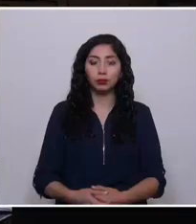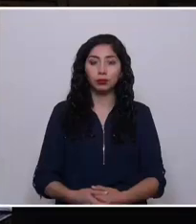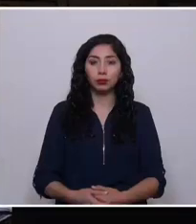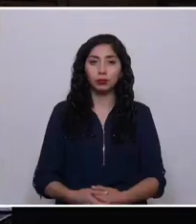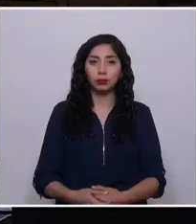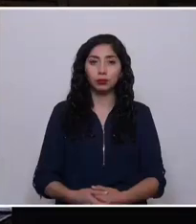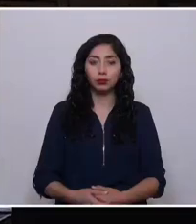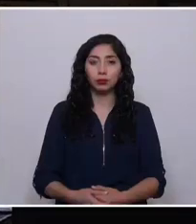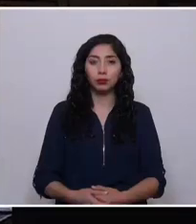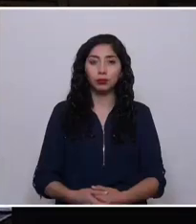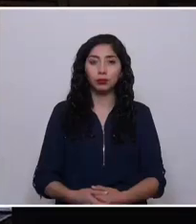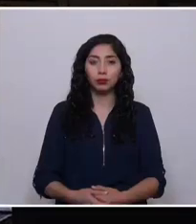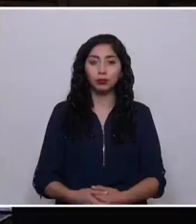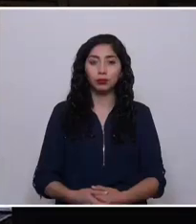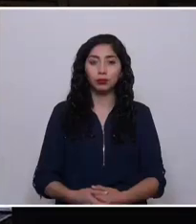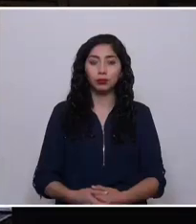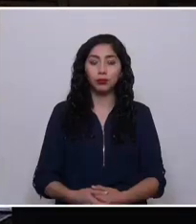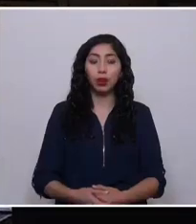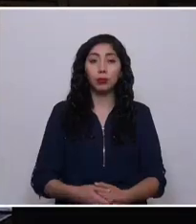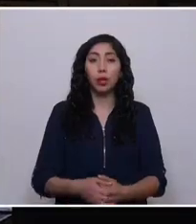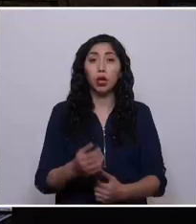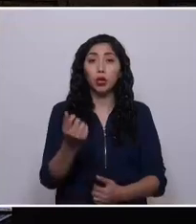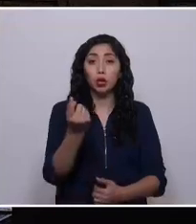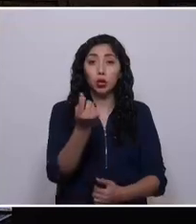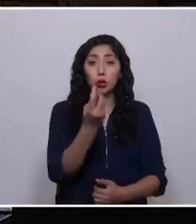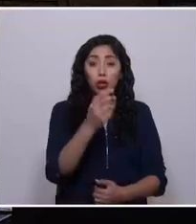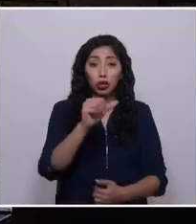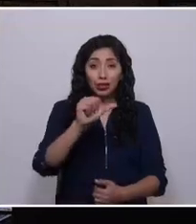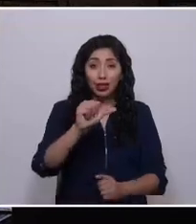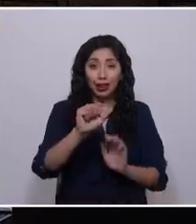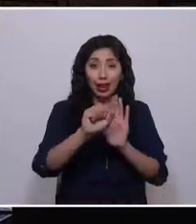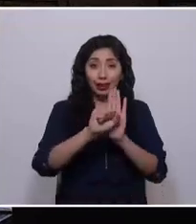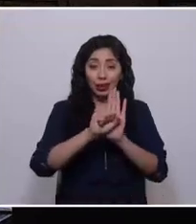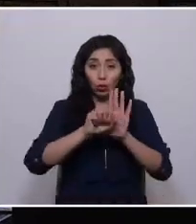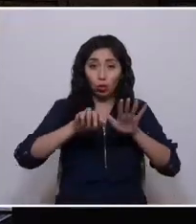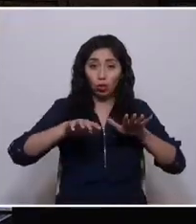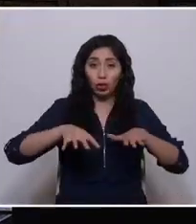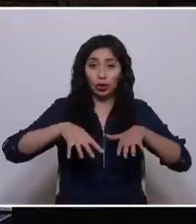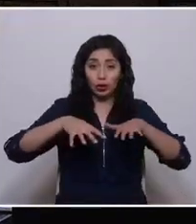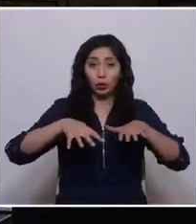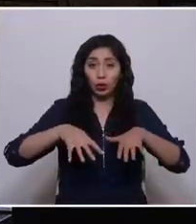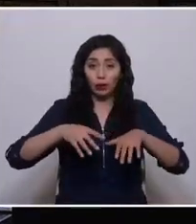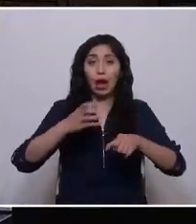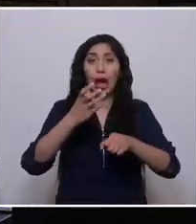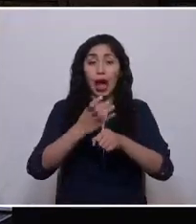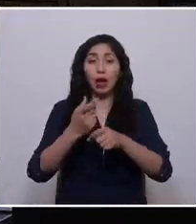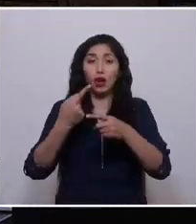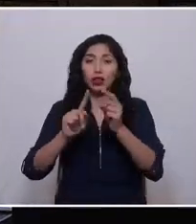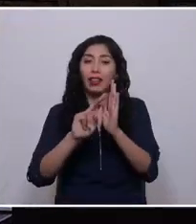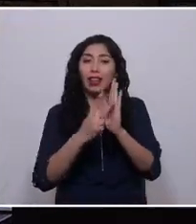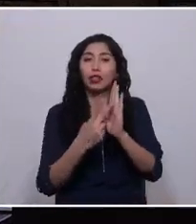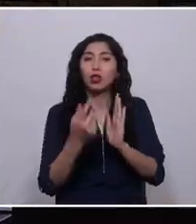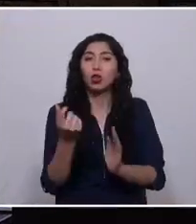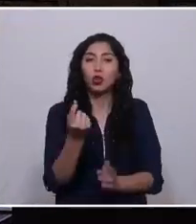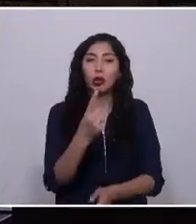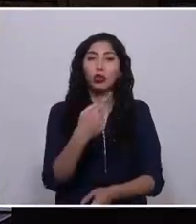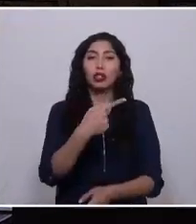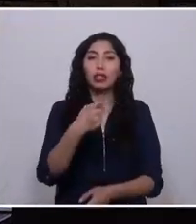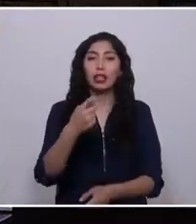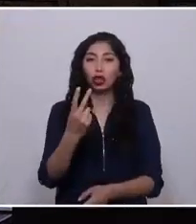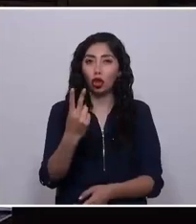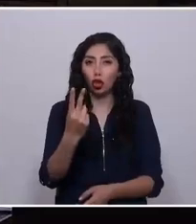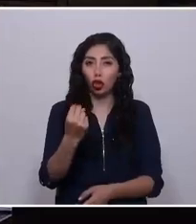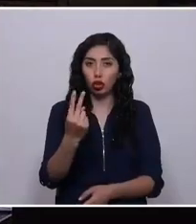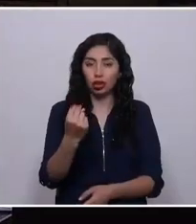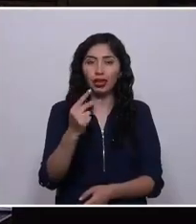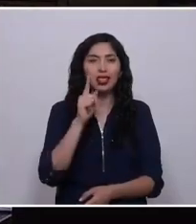WhatsApp? Ah. Sí. En el numeral 6 del artículo 19 hay una indicación que es la número 112 del señor Arrau y